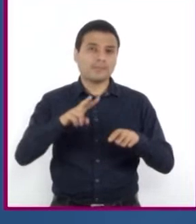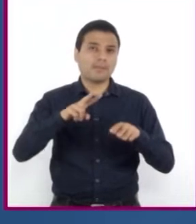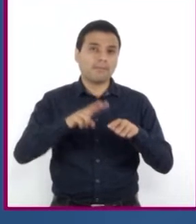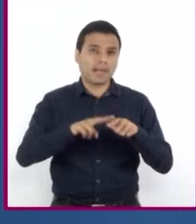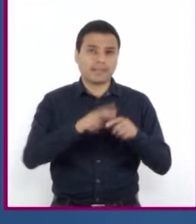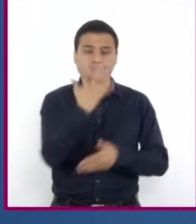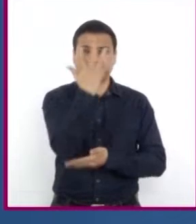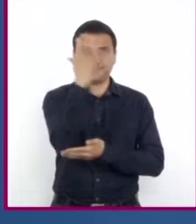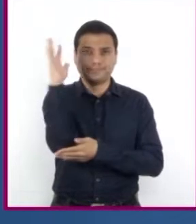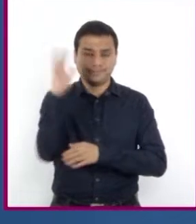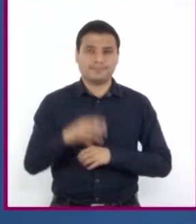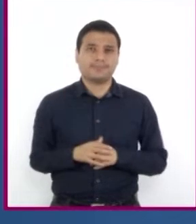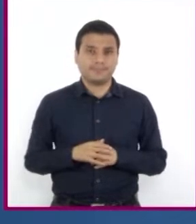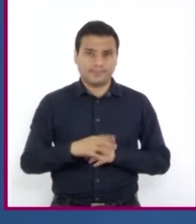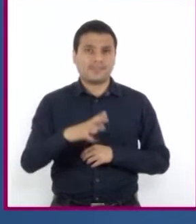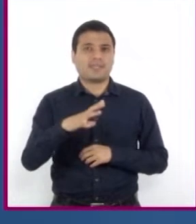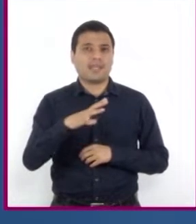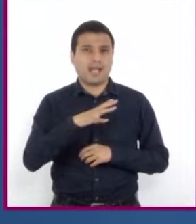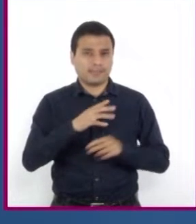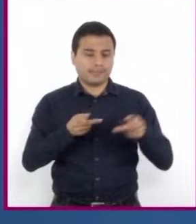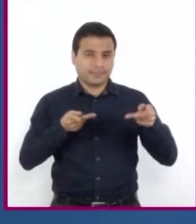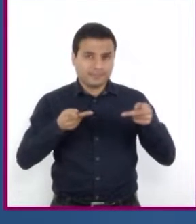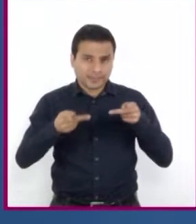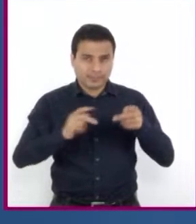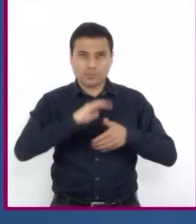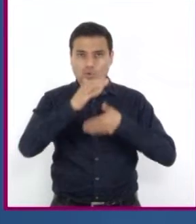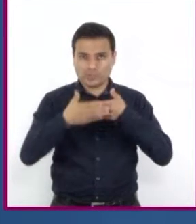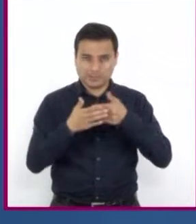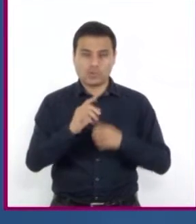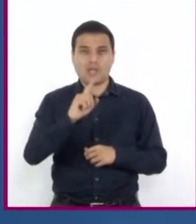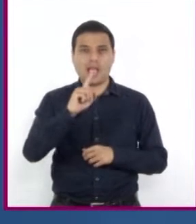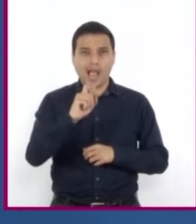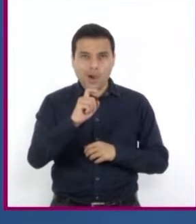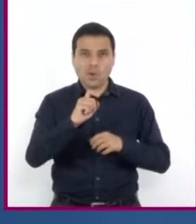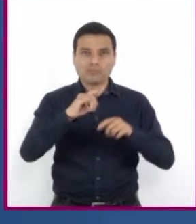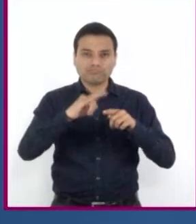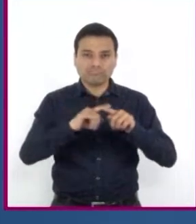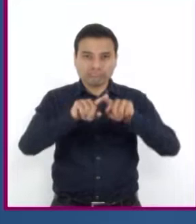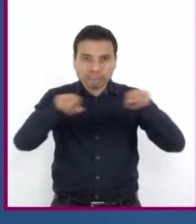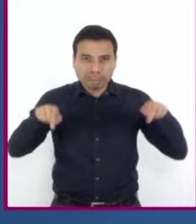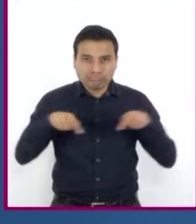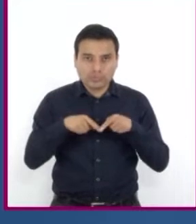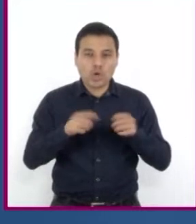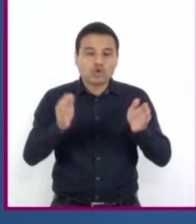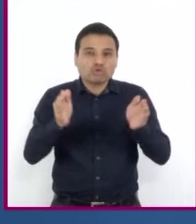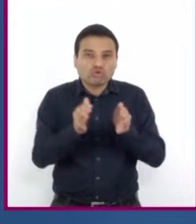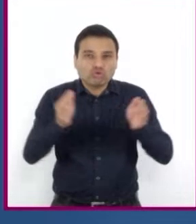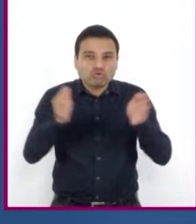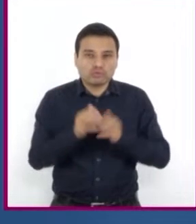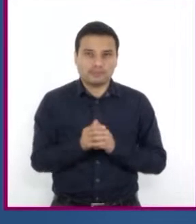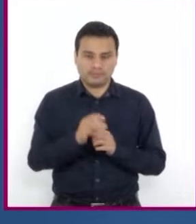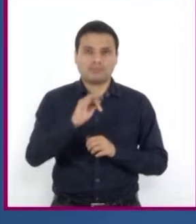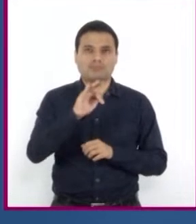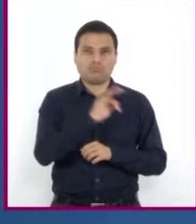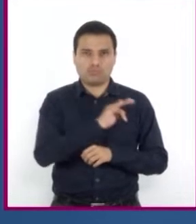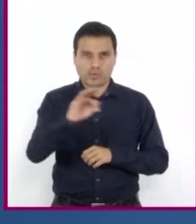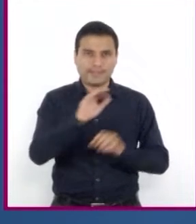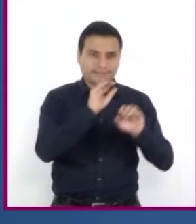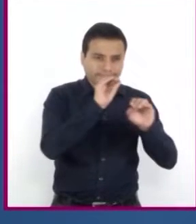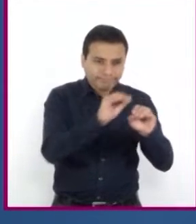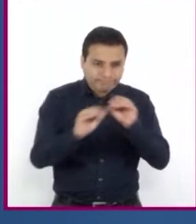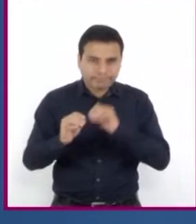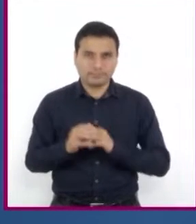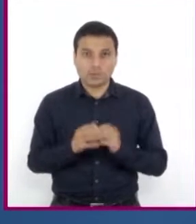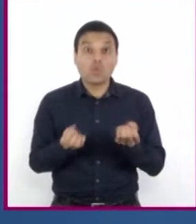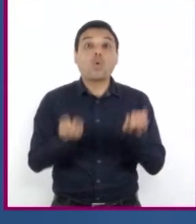ecológico se planea la construcción de estanques de diversos tamaños y pueden ser tantos como lo permita la extensión de terreno en